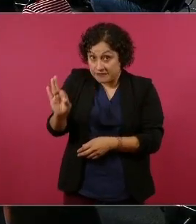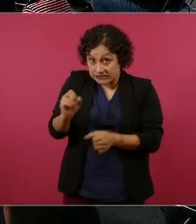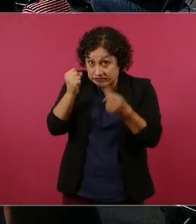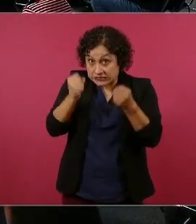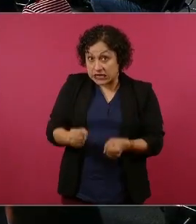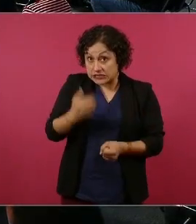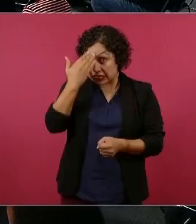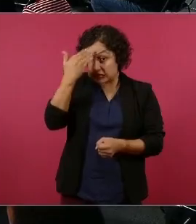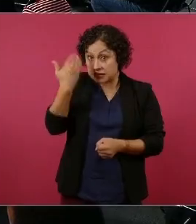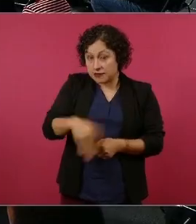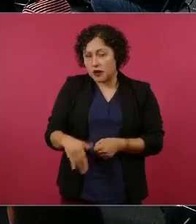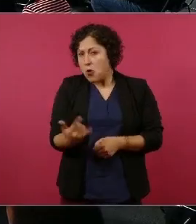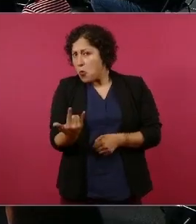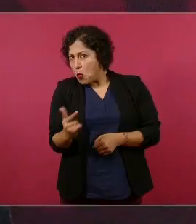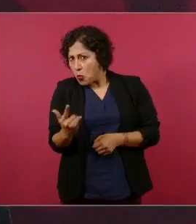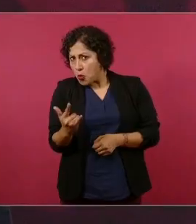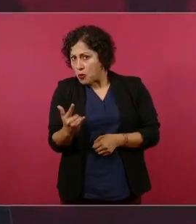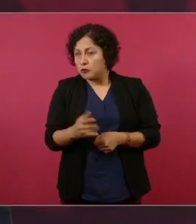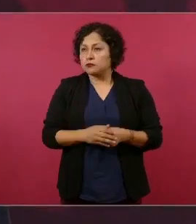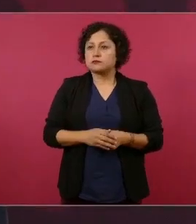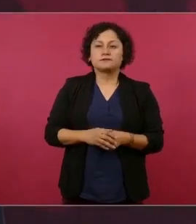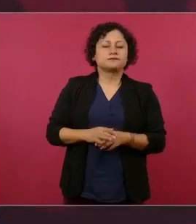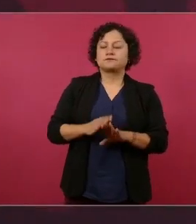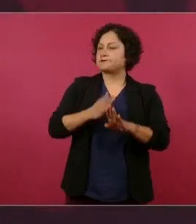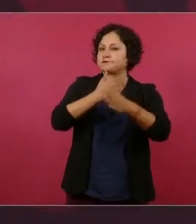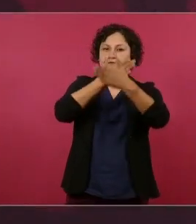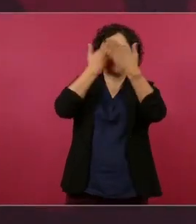en julio. No sé,